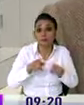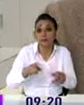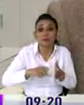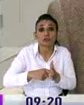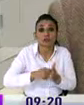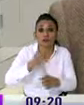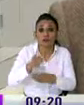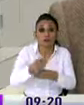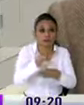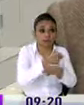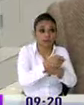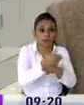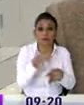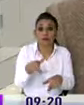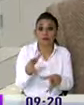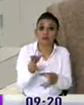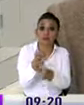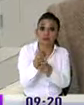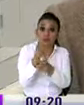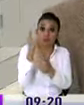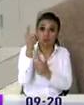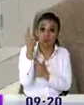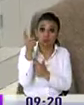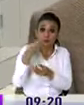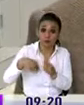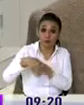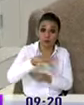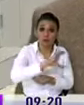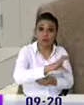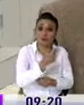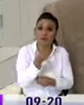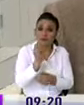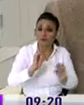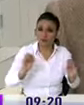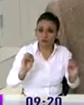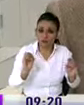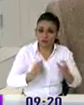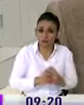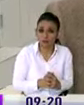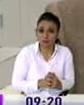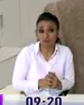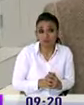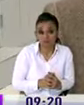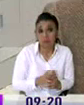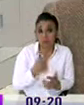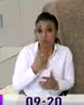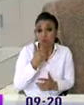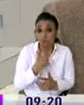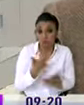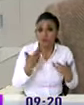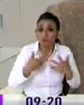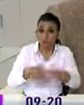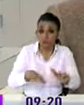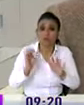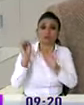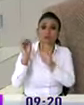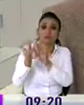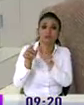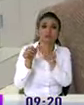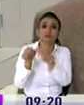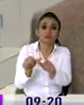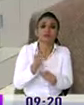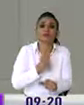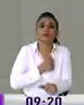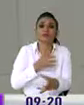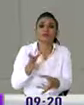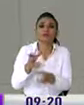Contraloría. Al ISFA no se le está conminando a que devuelva ningún tipo de recursos y que desde luego, vuelvo a repetir, estos ya son patrimonio de la Seguridad